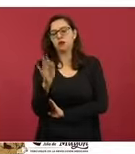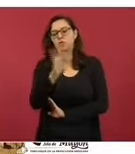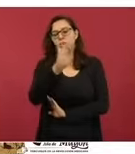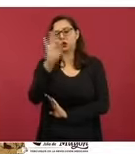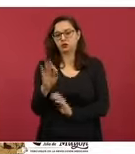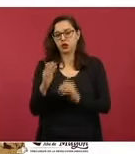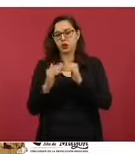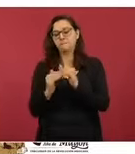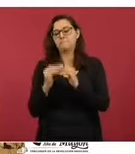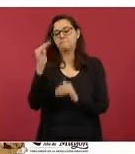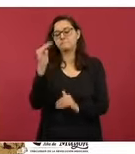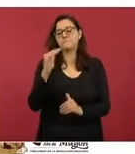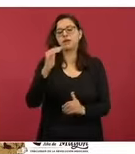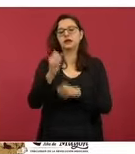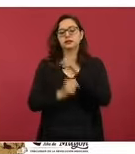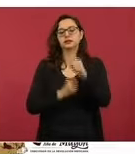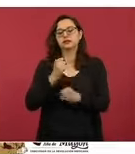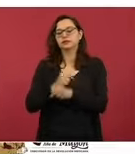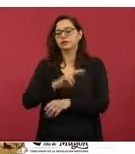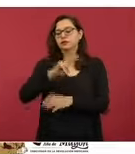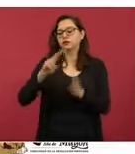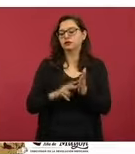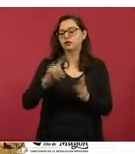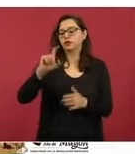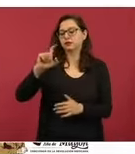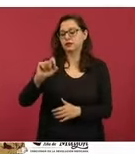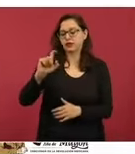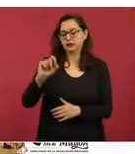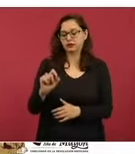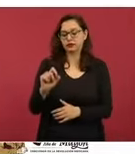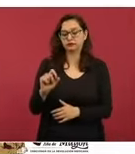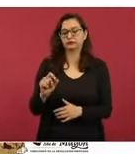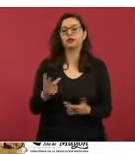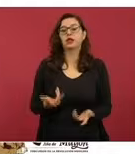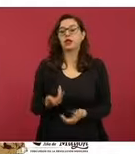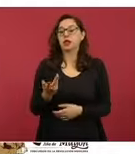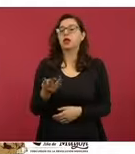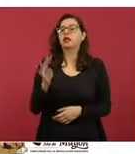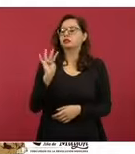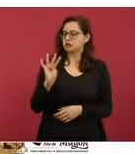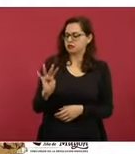49.98% por arriba del año 2020 y